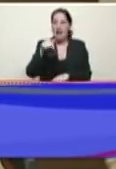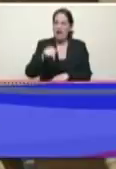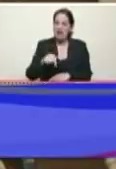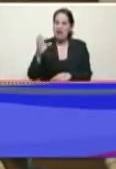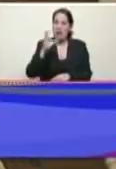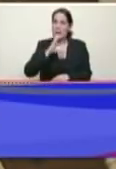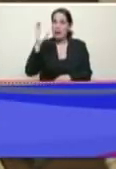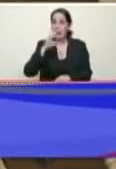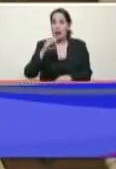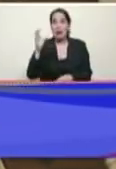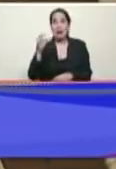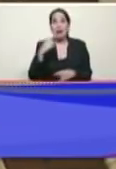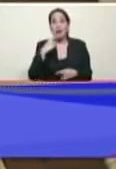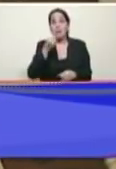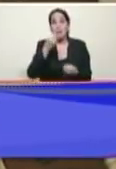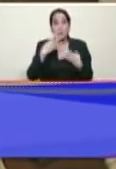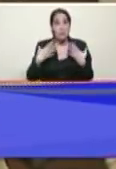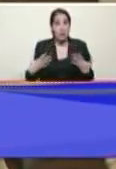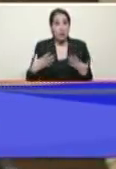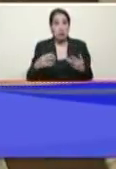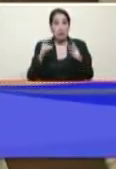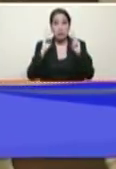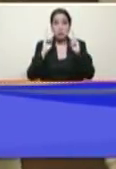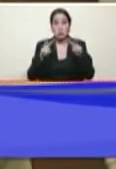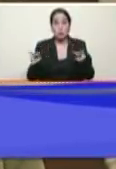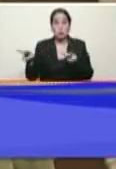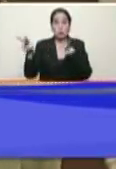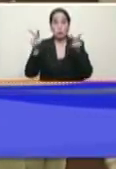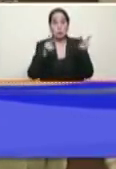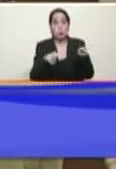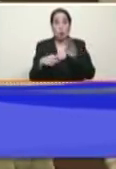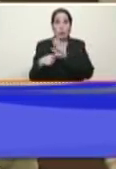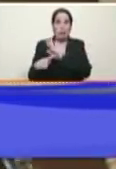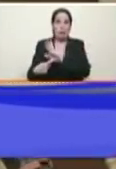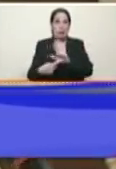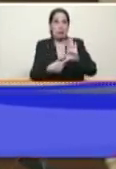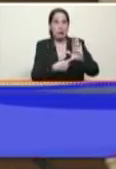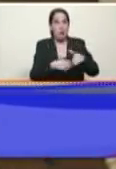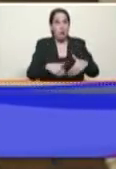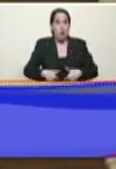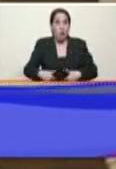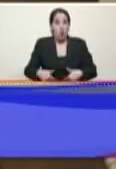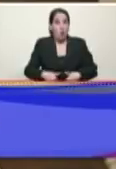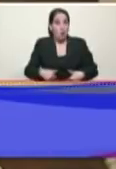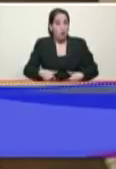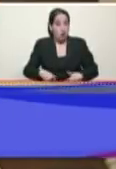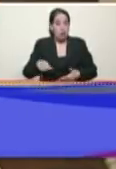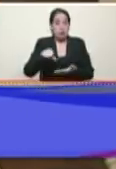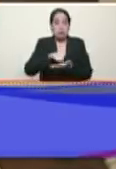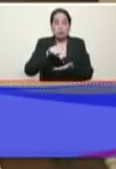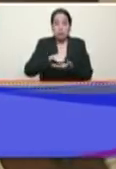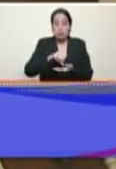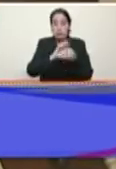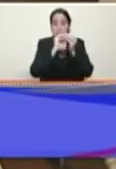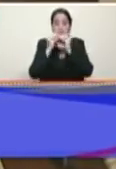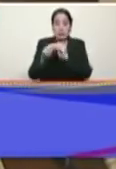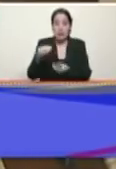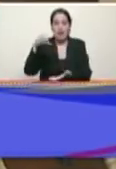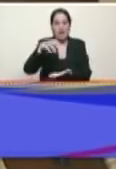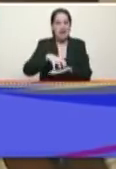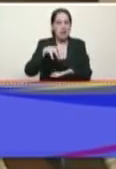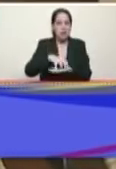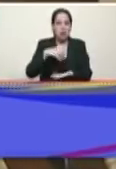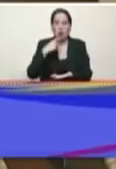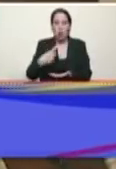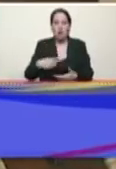la Caracas Bella se lució en Semana Santa. Todo el esfuerzo de la recuperación del casco histórico, el Festival Internacional